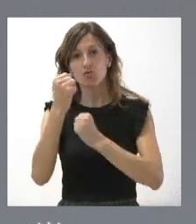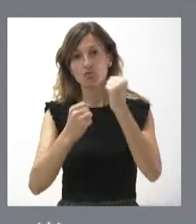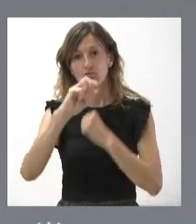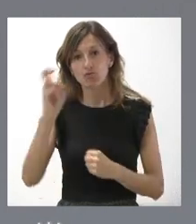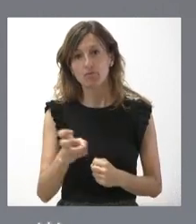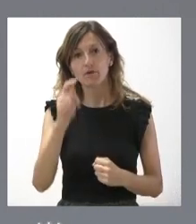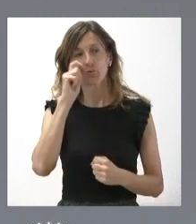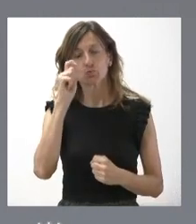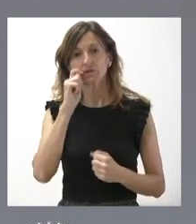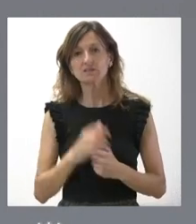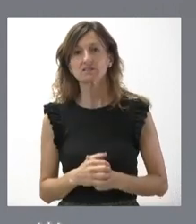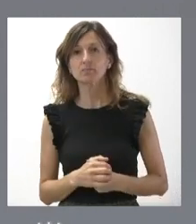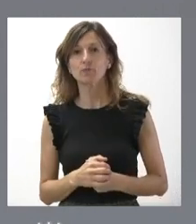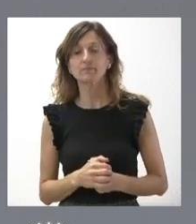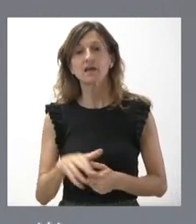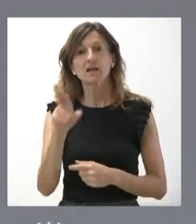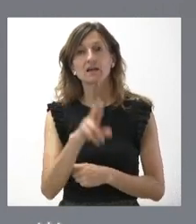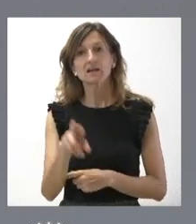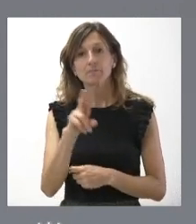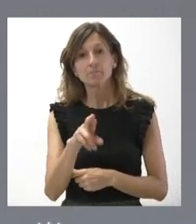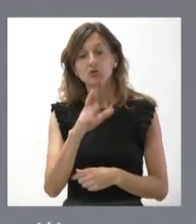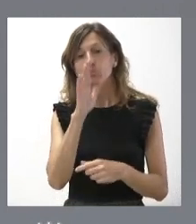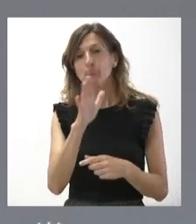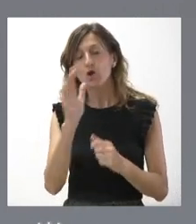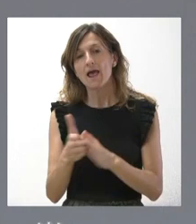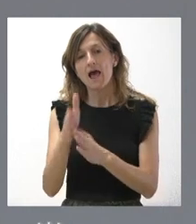del turismo. Insisto, esto responde a